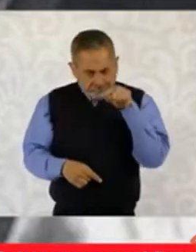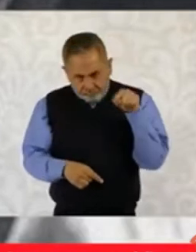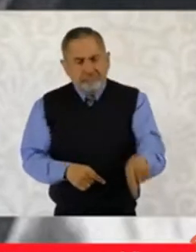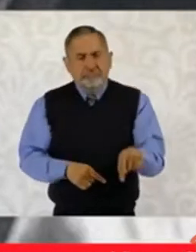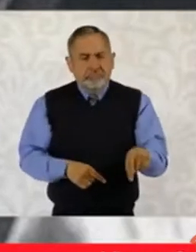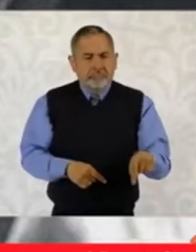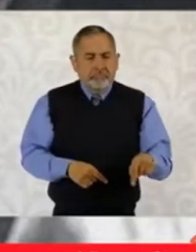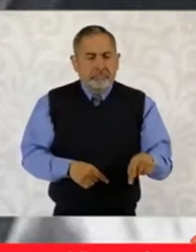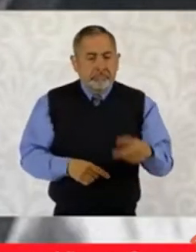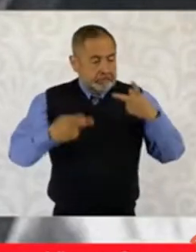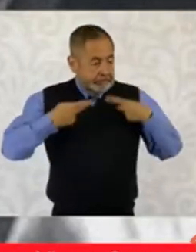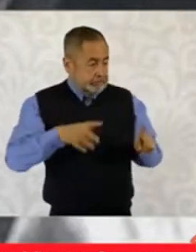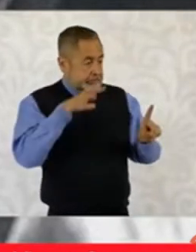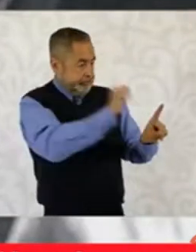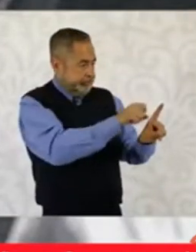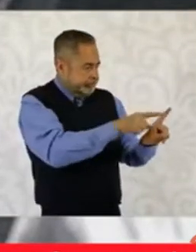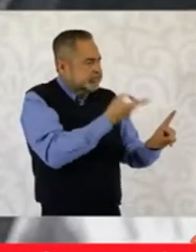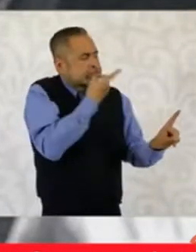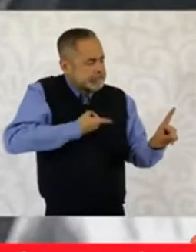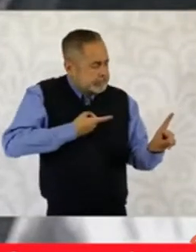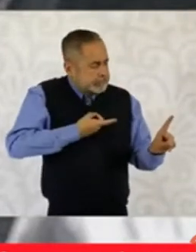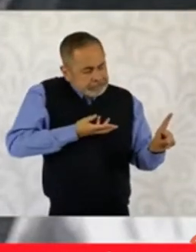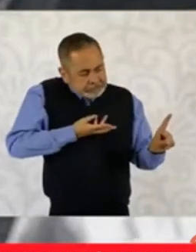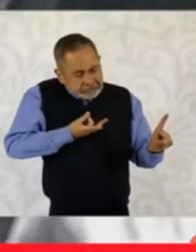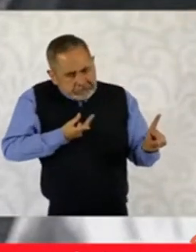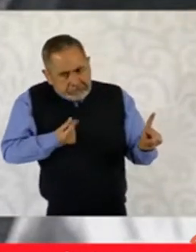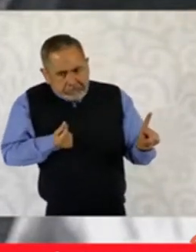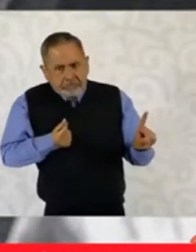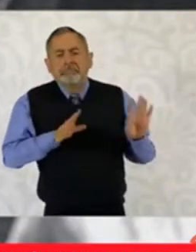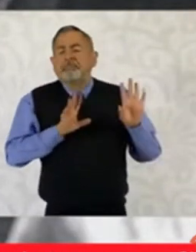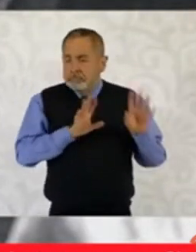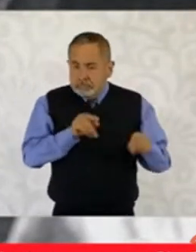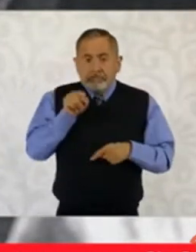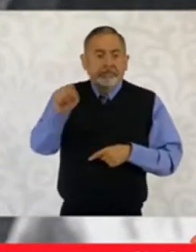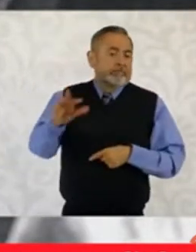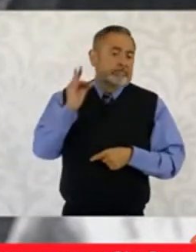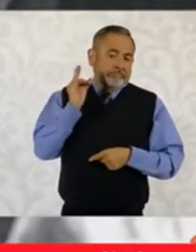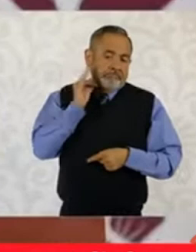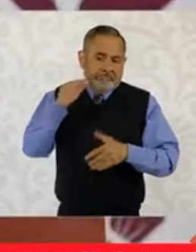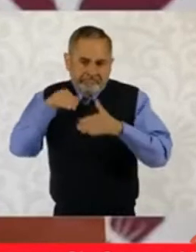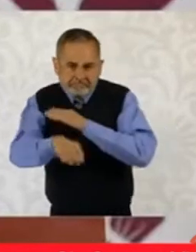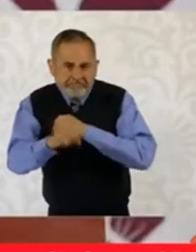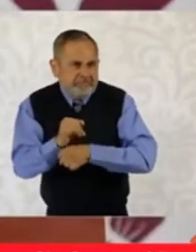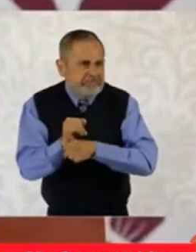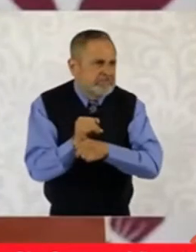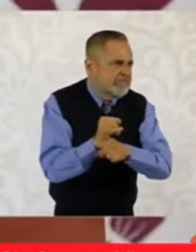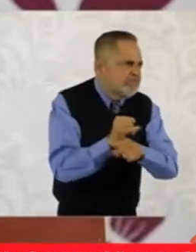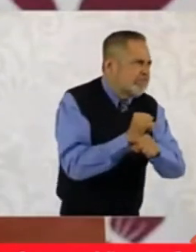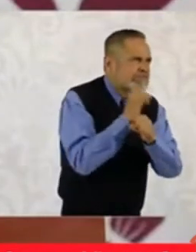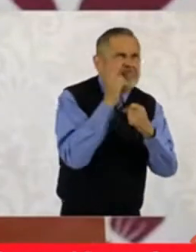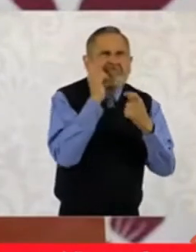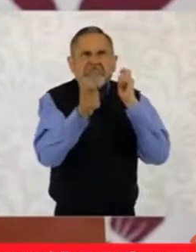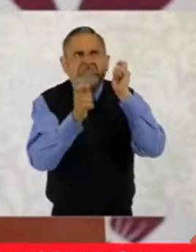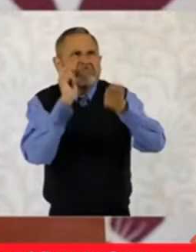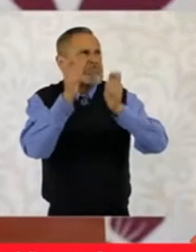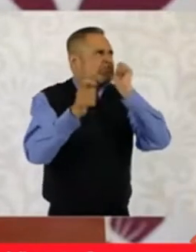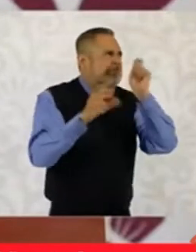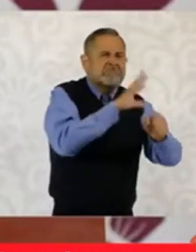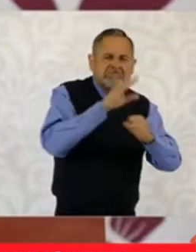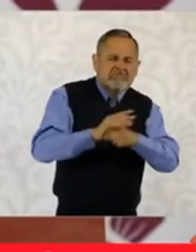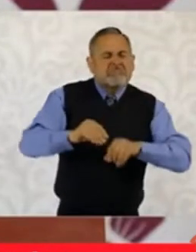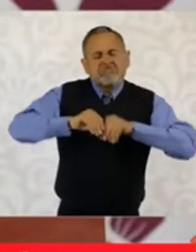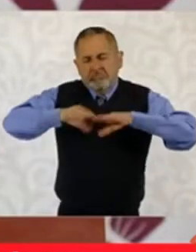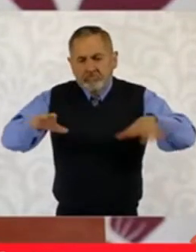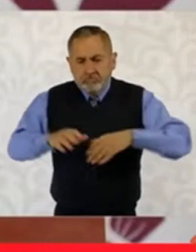tanto de la persona detenida como del trabajo que tiene que realizar la Fiscalía General de la República. Y si hay